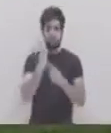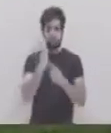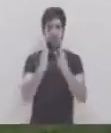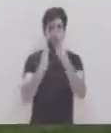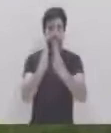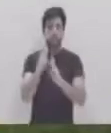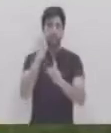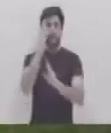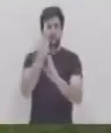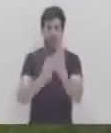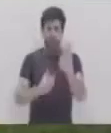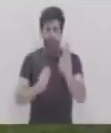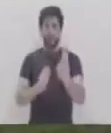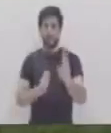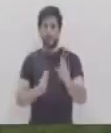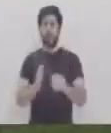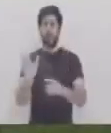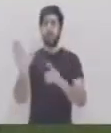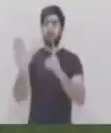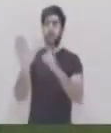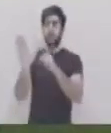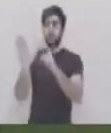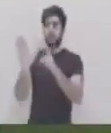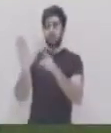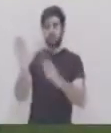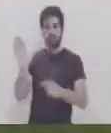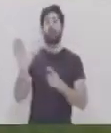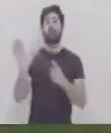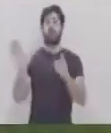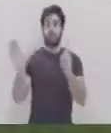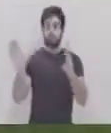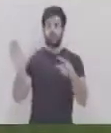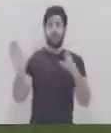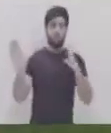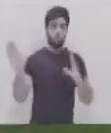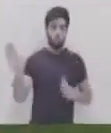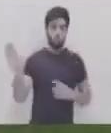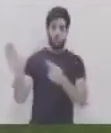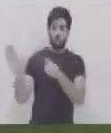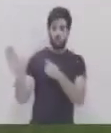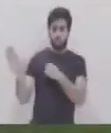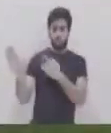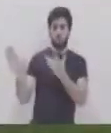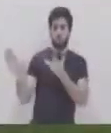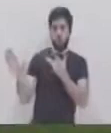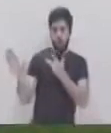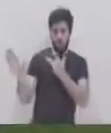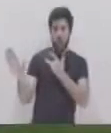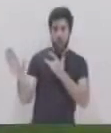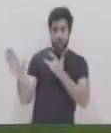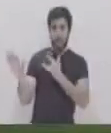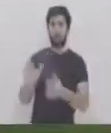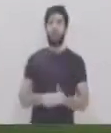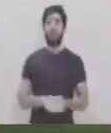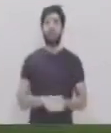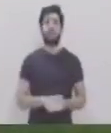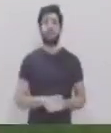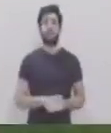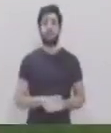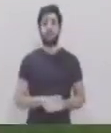estar viendo al lateral de mi cuerpo, y mi dedo pulgar lo voy a golpear a un costado de mi pecho varias veces para la palabra